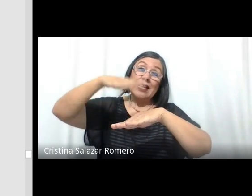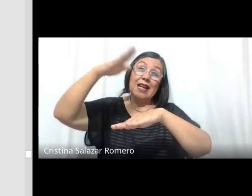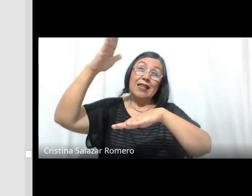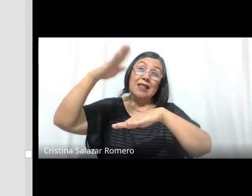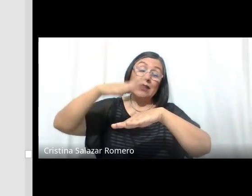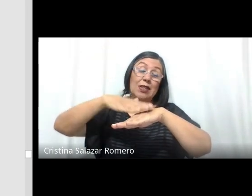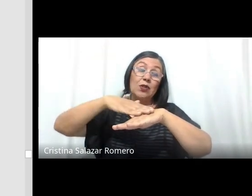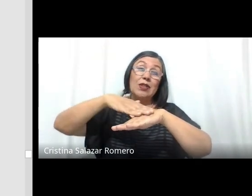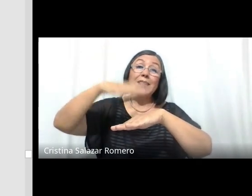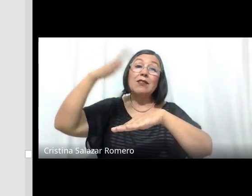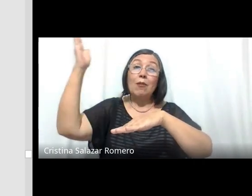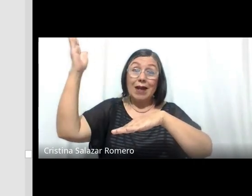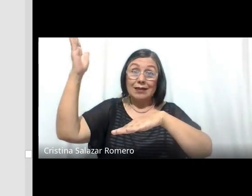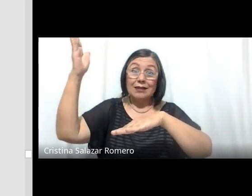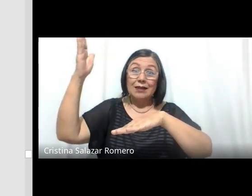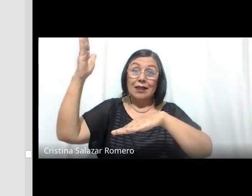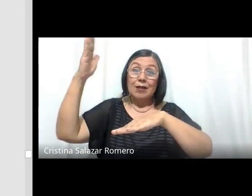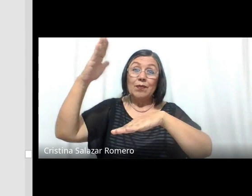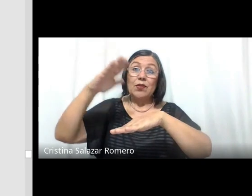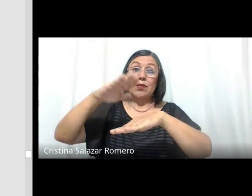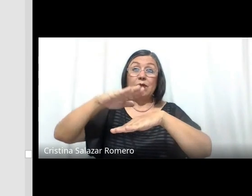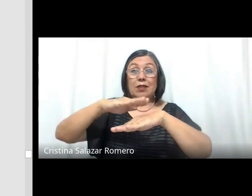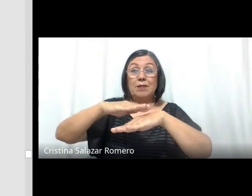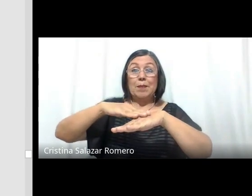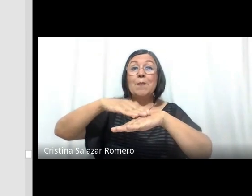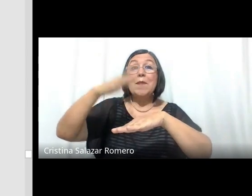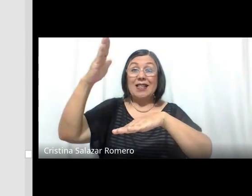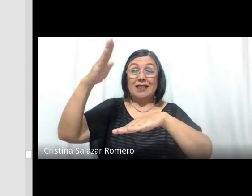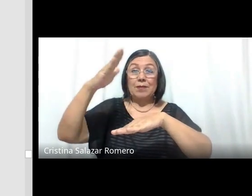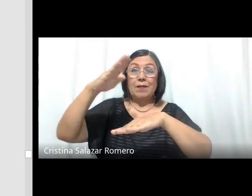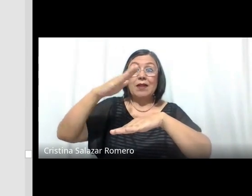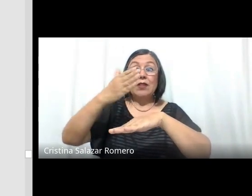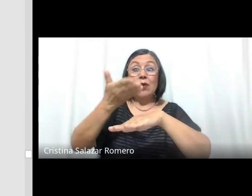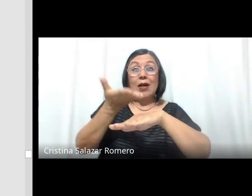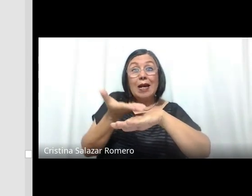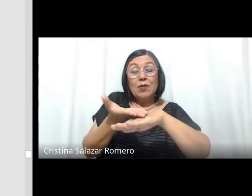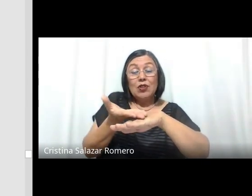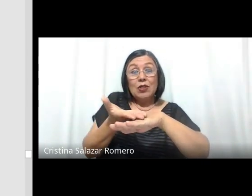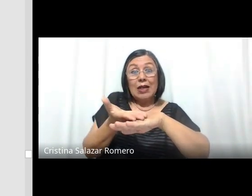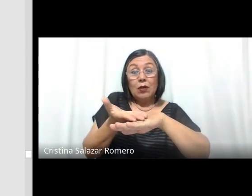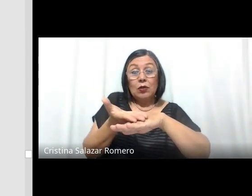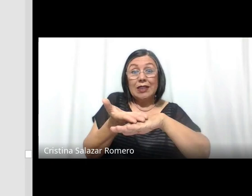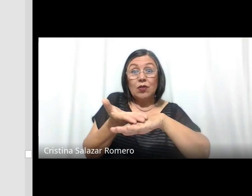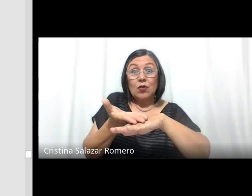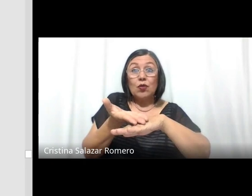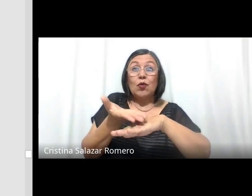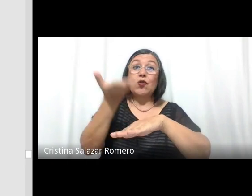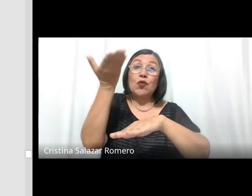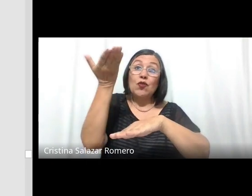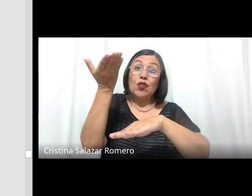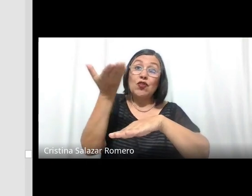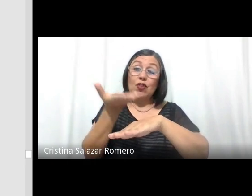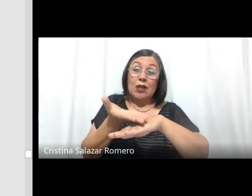Entonces, aquí yo ya estoy diciendo más, ¿sí? Más. Si yo lo cambio, si hago el contacto